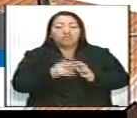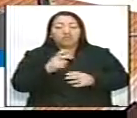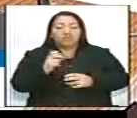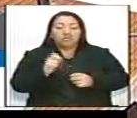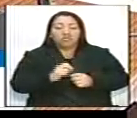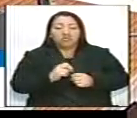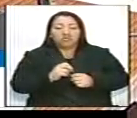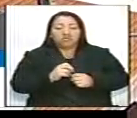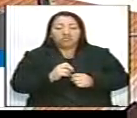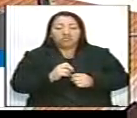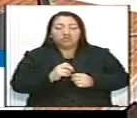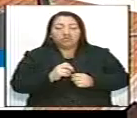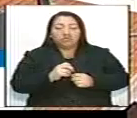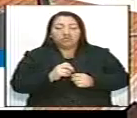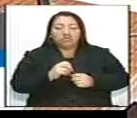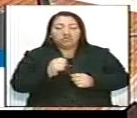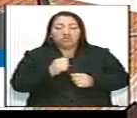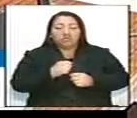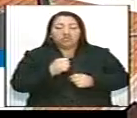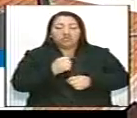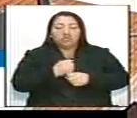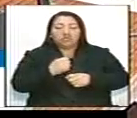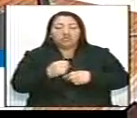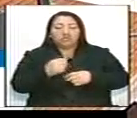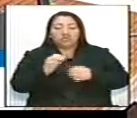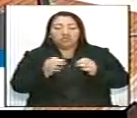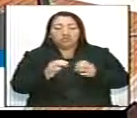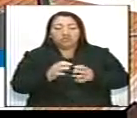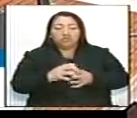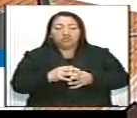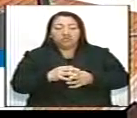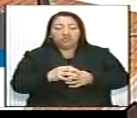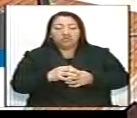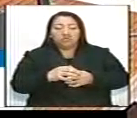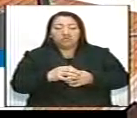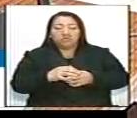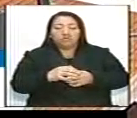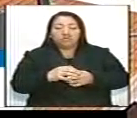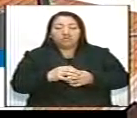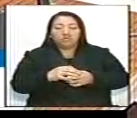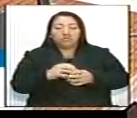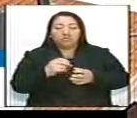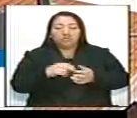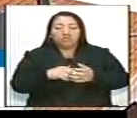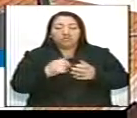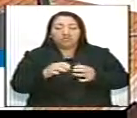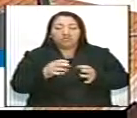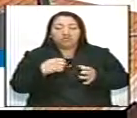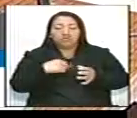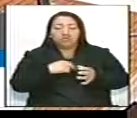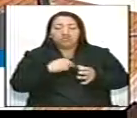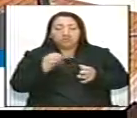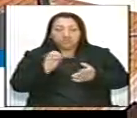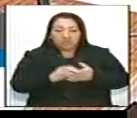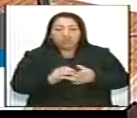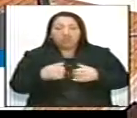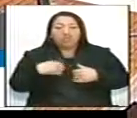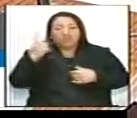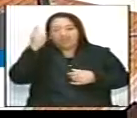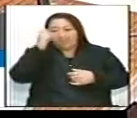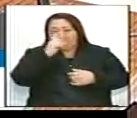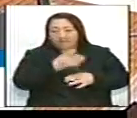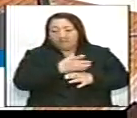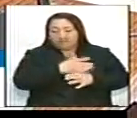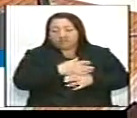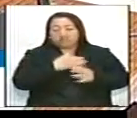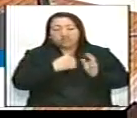del 20% de ejecución presupuestal, ¿no? Y sí, sabemos todas las dificultades que hemos tenido y que